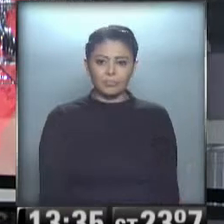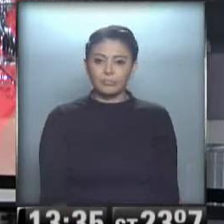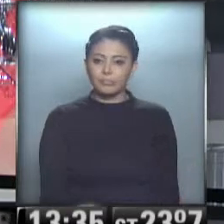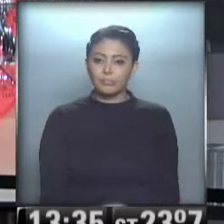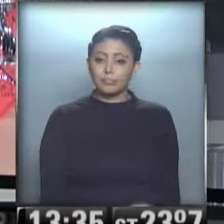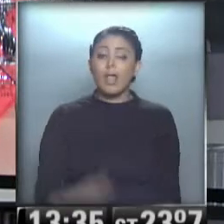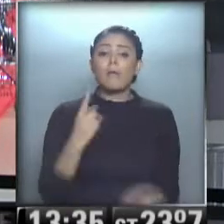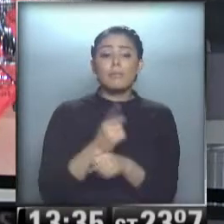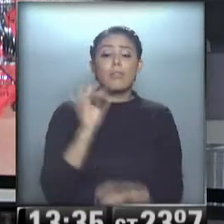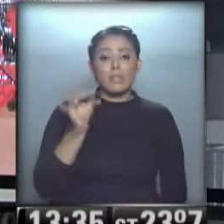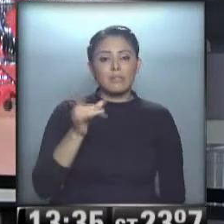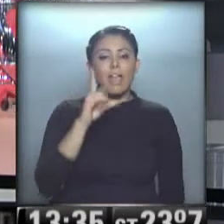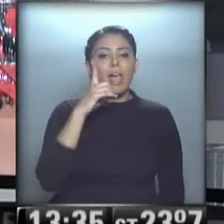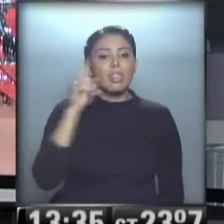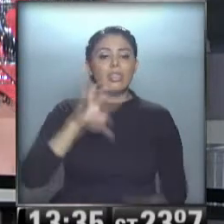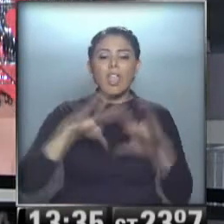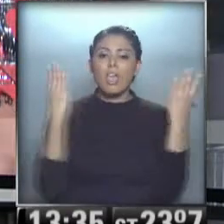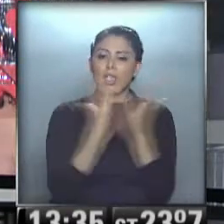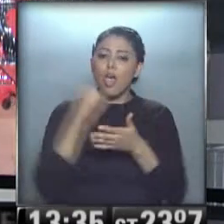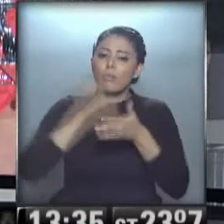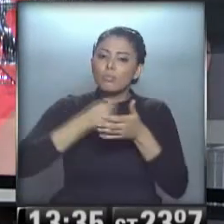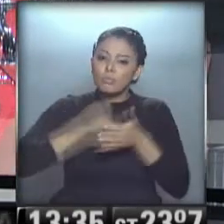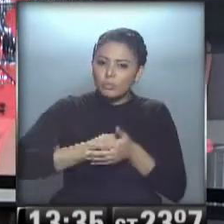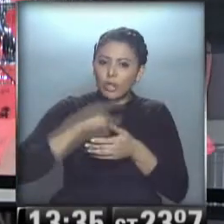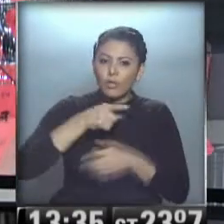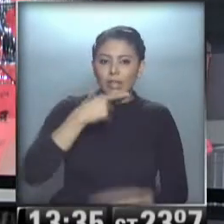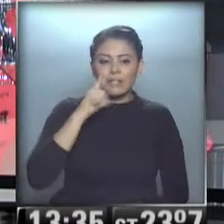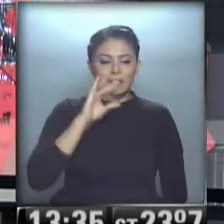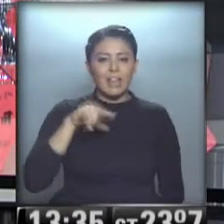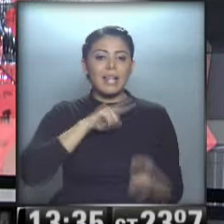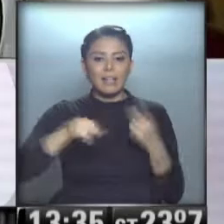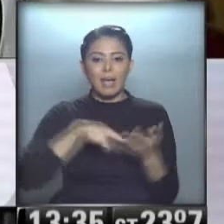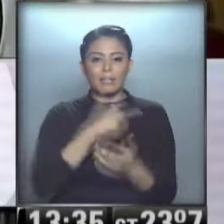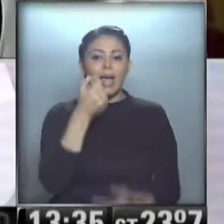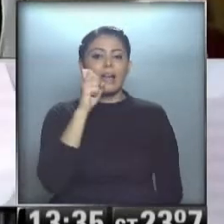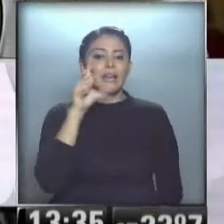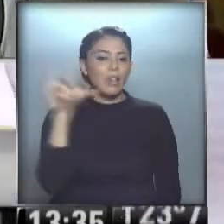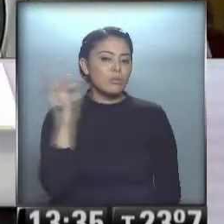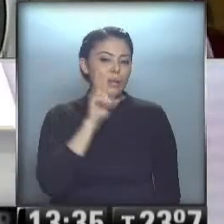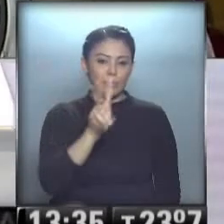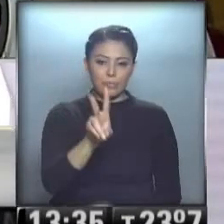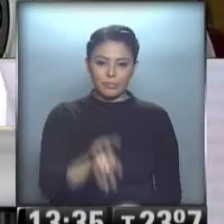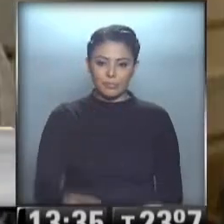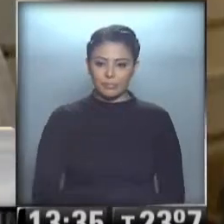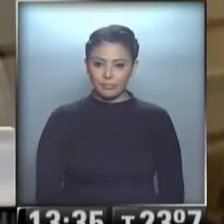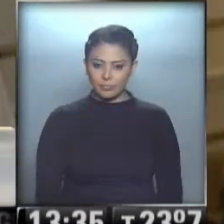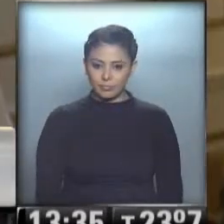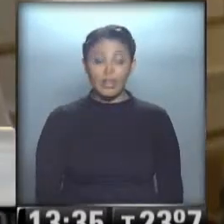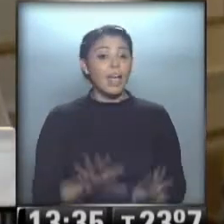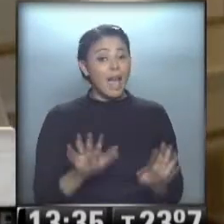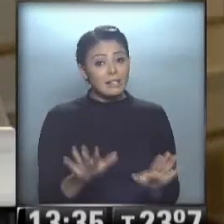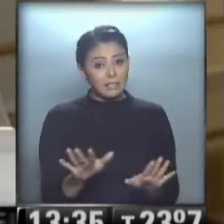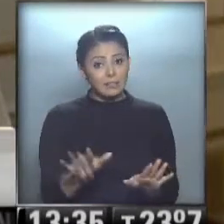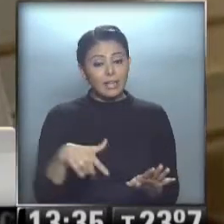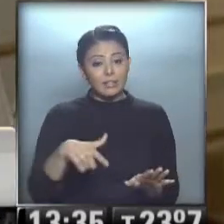primero de diciembre día mundial de lucha contra el sida en el centro porteño está ardiendo y marian te escuchamos y es así como